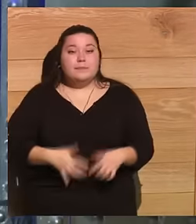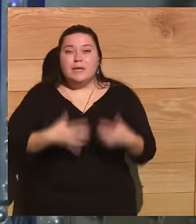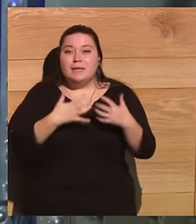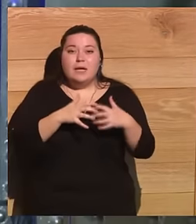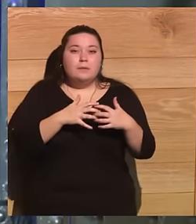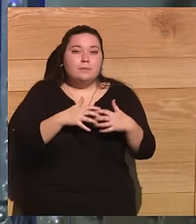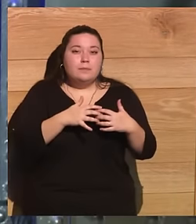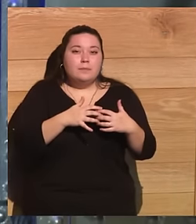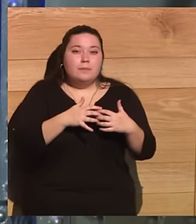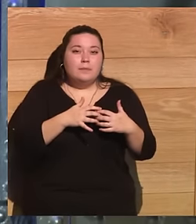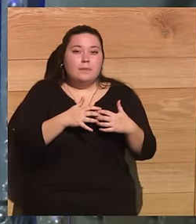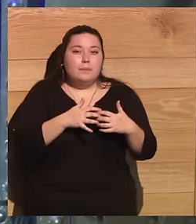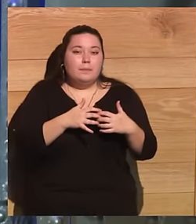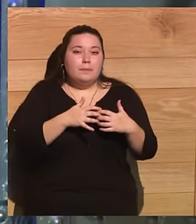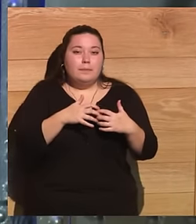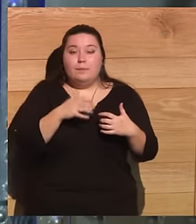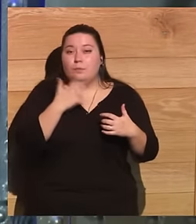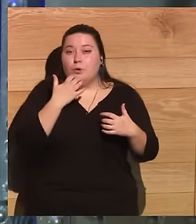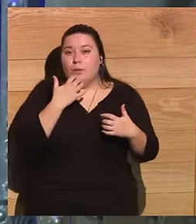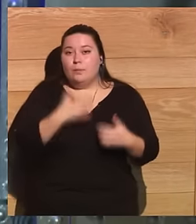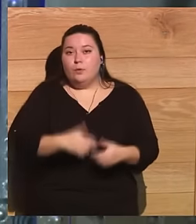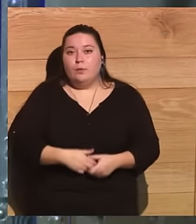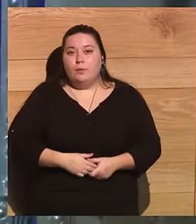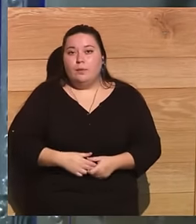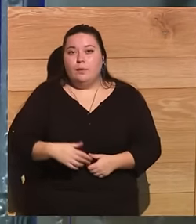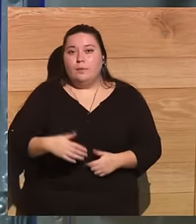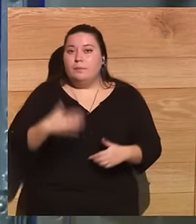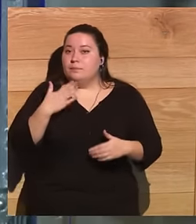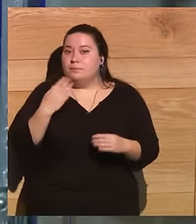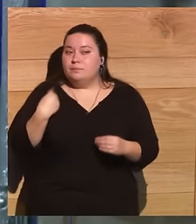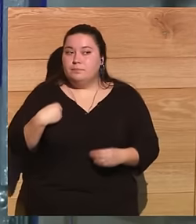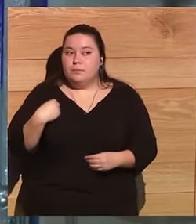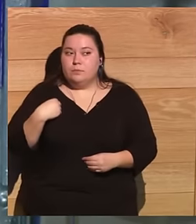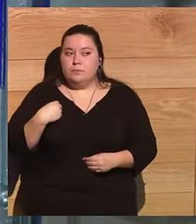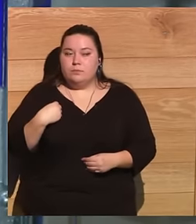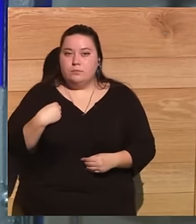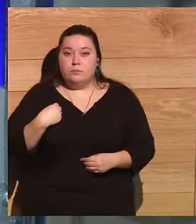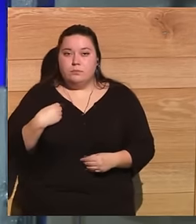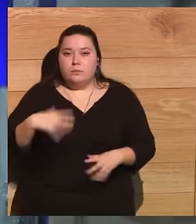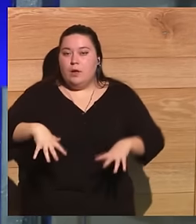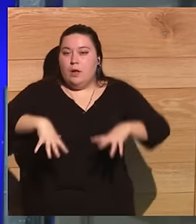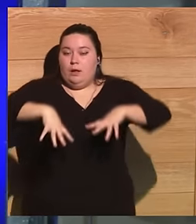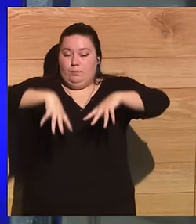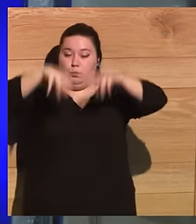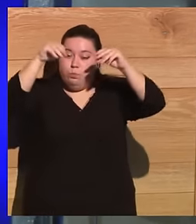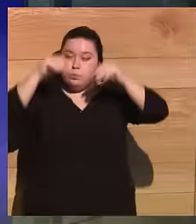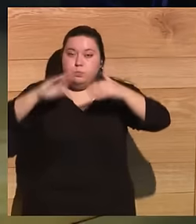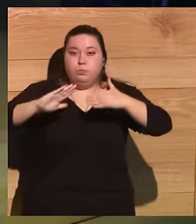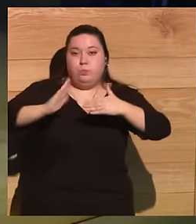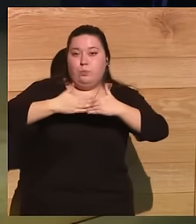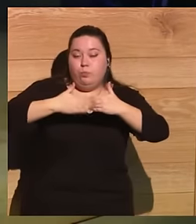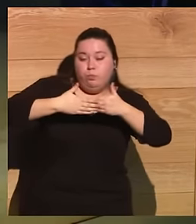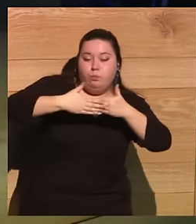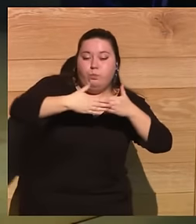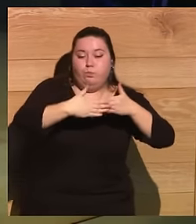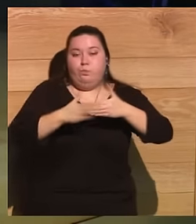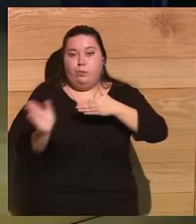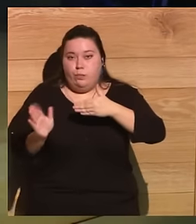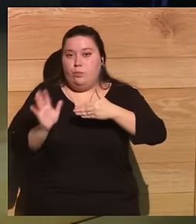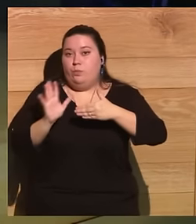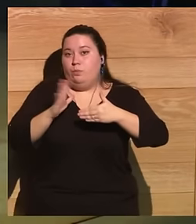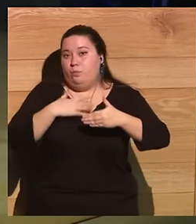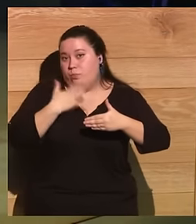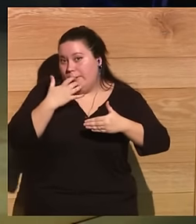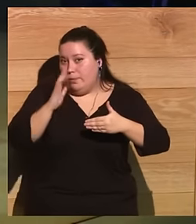máquinas se utilizaban para abrir, por ejemplo, las puertas de los templos en el mundo griego, en la Grecia clásica,